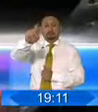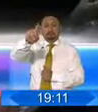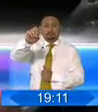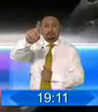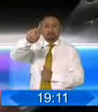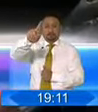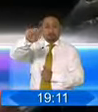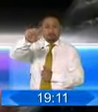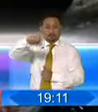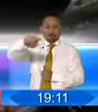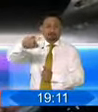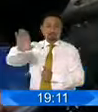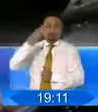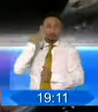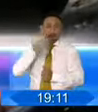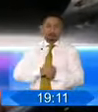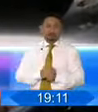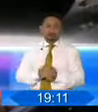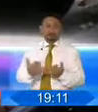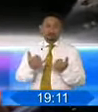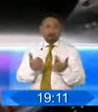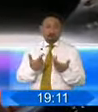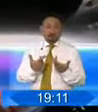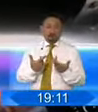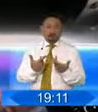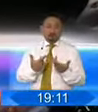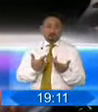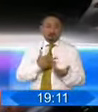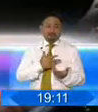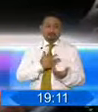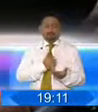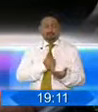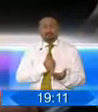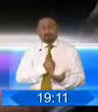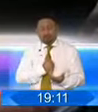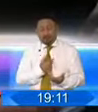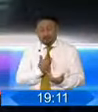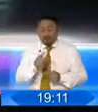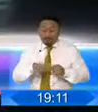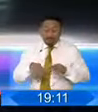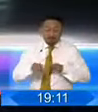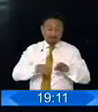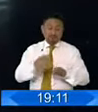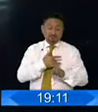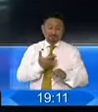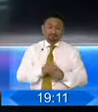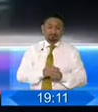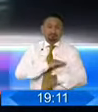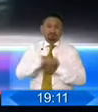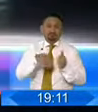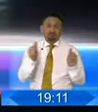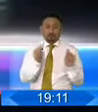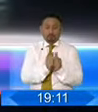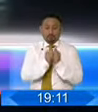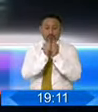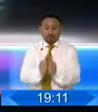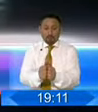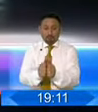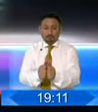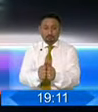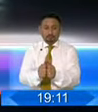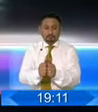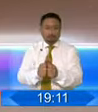un gran vacío porque no tenemos de verdad palabras para decir lo que sentimos. Salieron todos juntos y juntos se fueron en ese